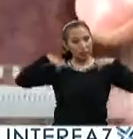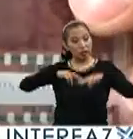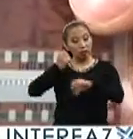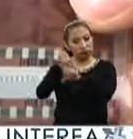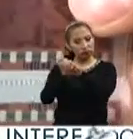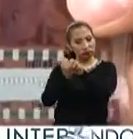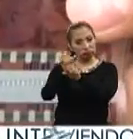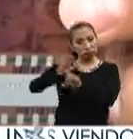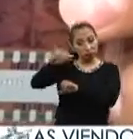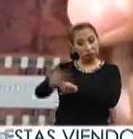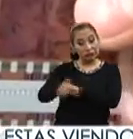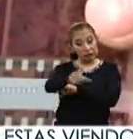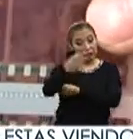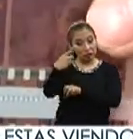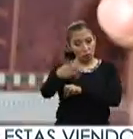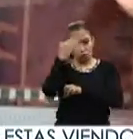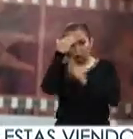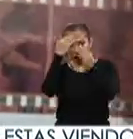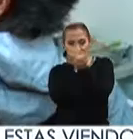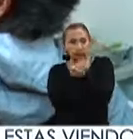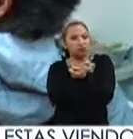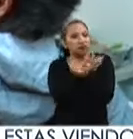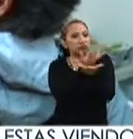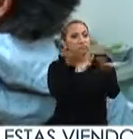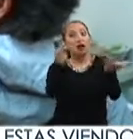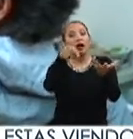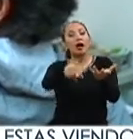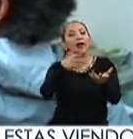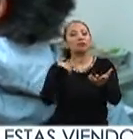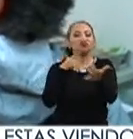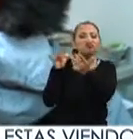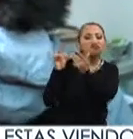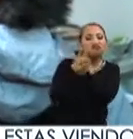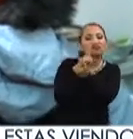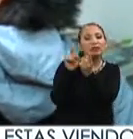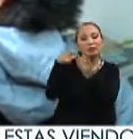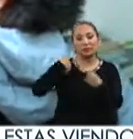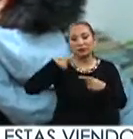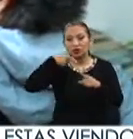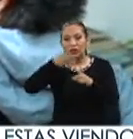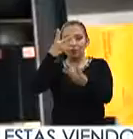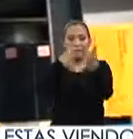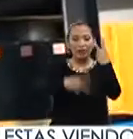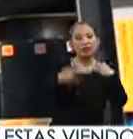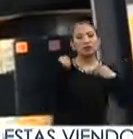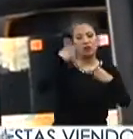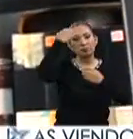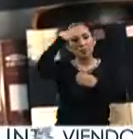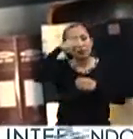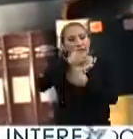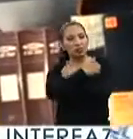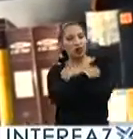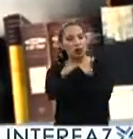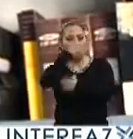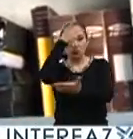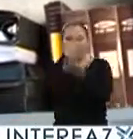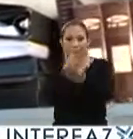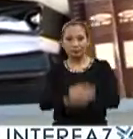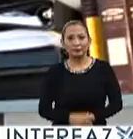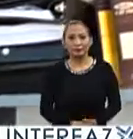e investigadores que comparten su conocimiento permitiendo una interacción directa con los asistentes y una experiencia educativa